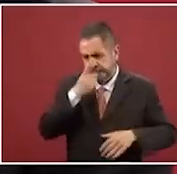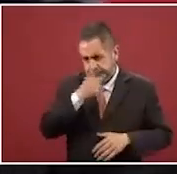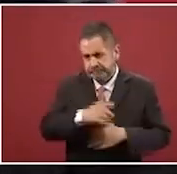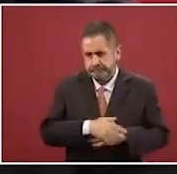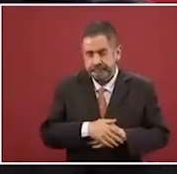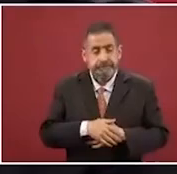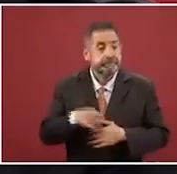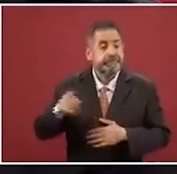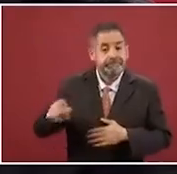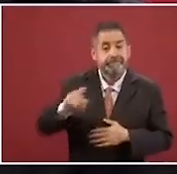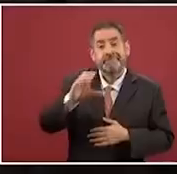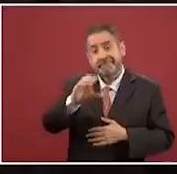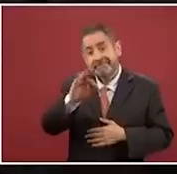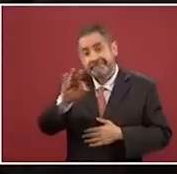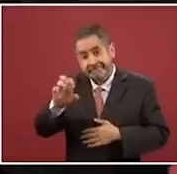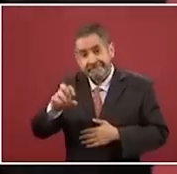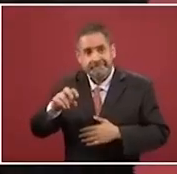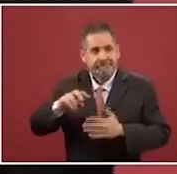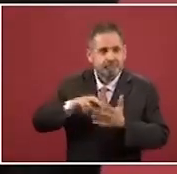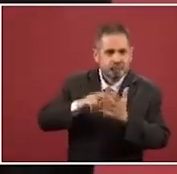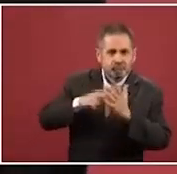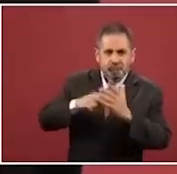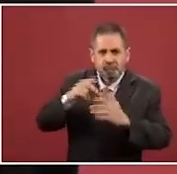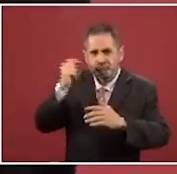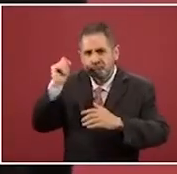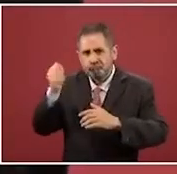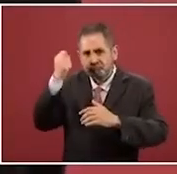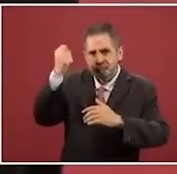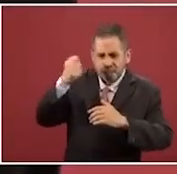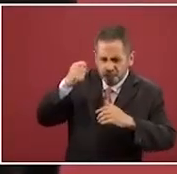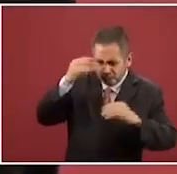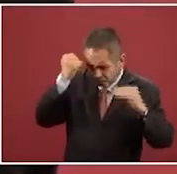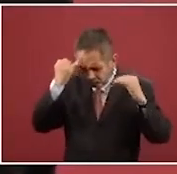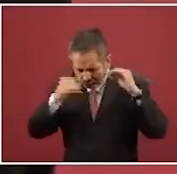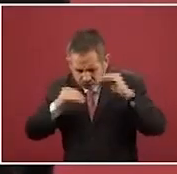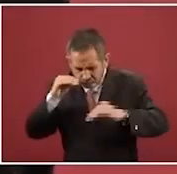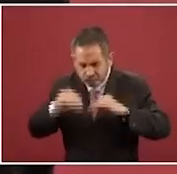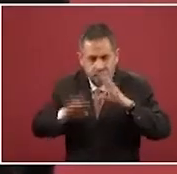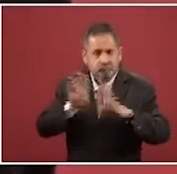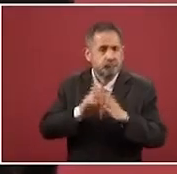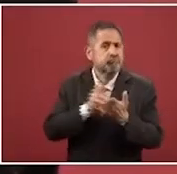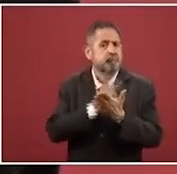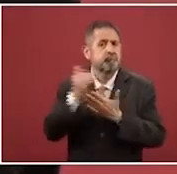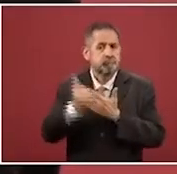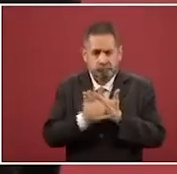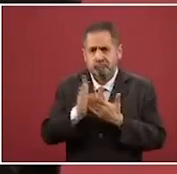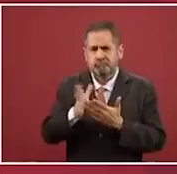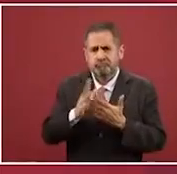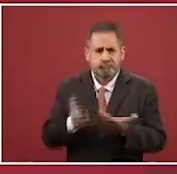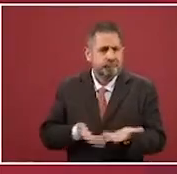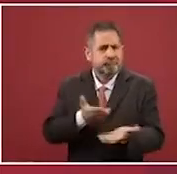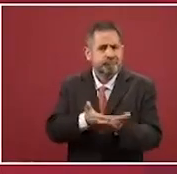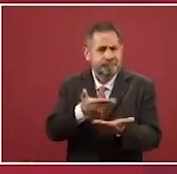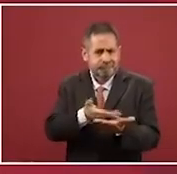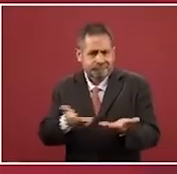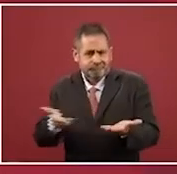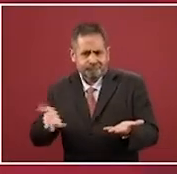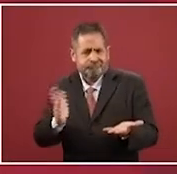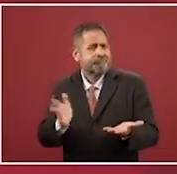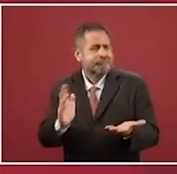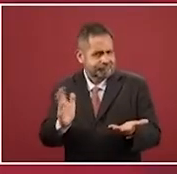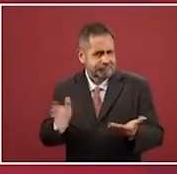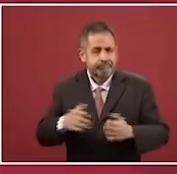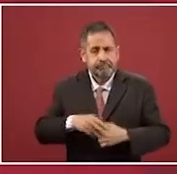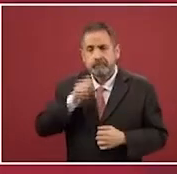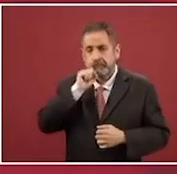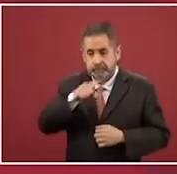los técnicos de la Comisión Federal de Electricidad tienen una opción, tienen un proyecto, y